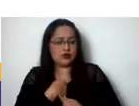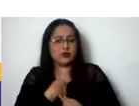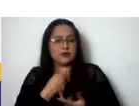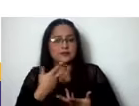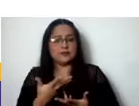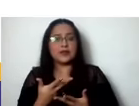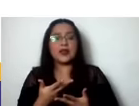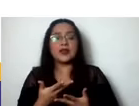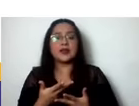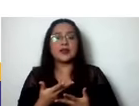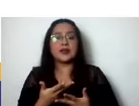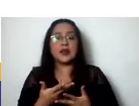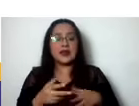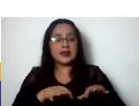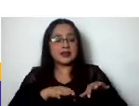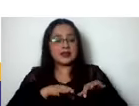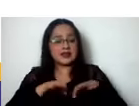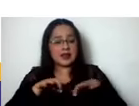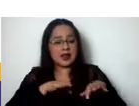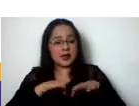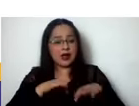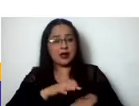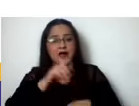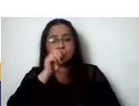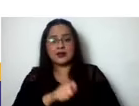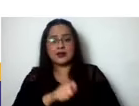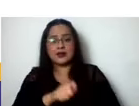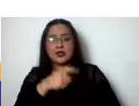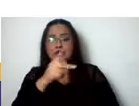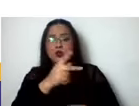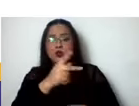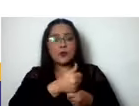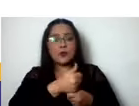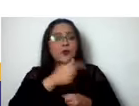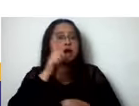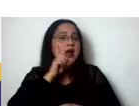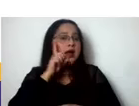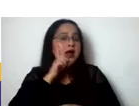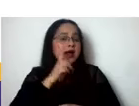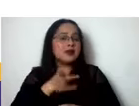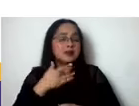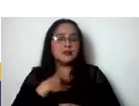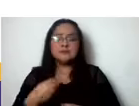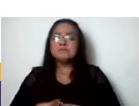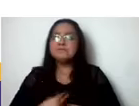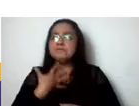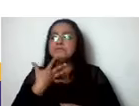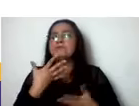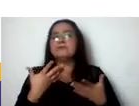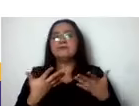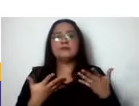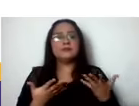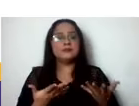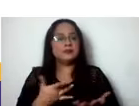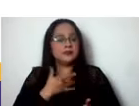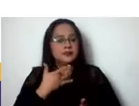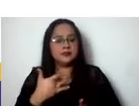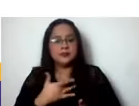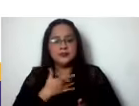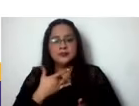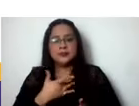bueno, gratificante en el sentido de que era tu abuela, si este trabajo te iba a dar otro tipo